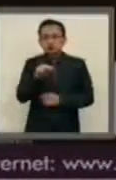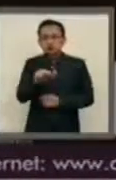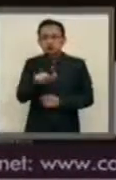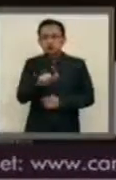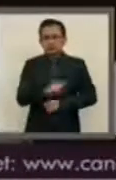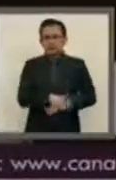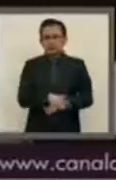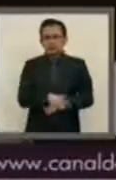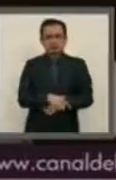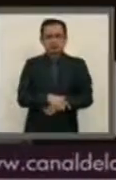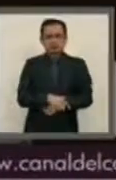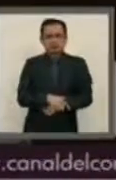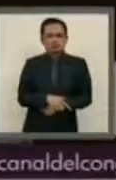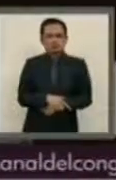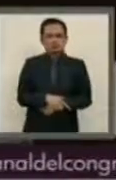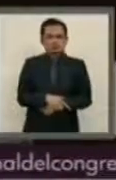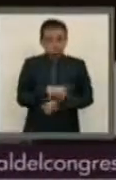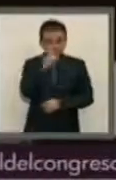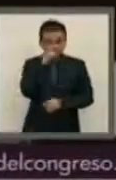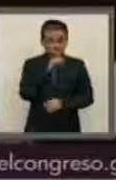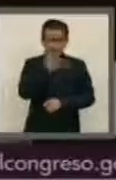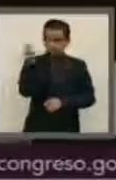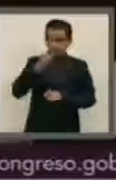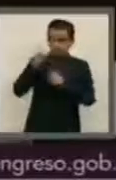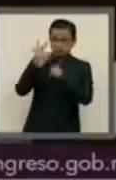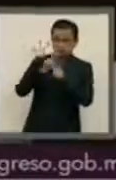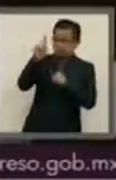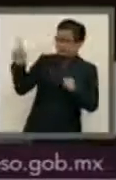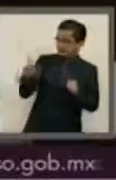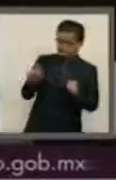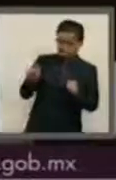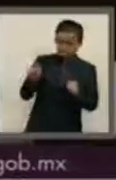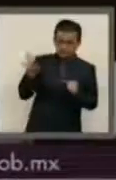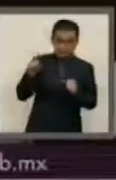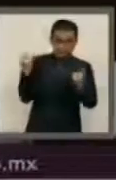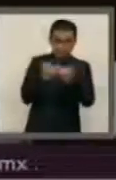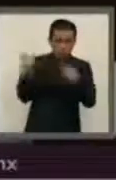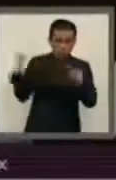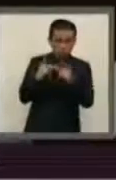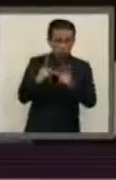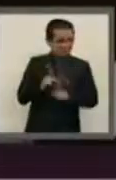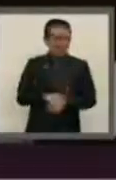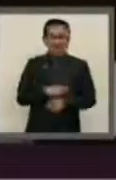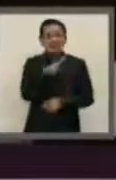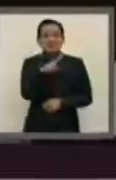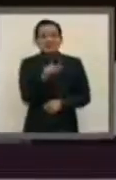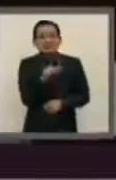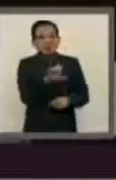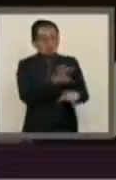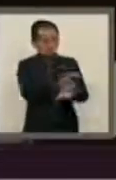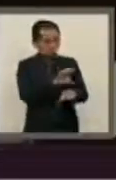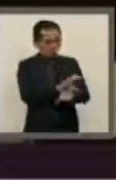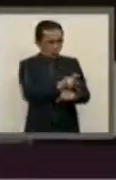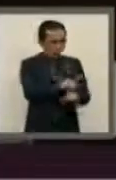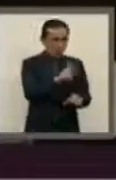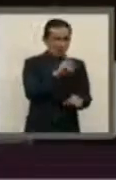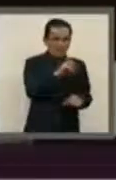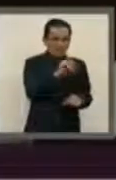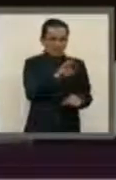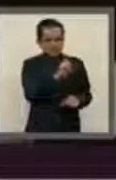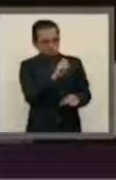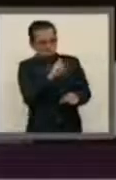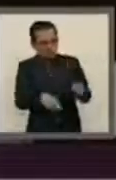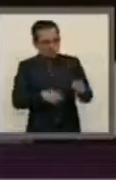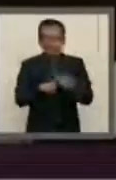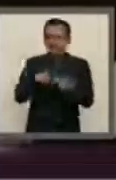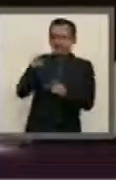2.186. En ningún país del mundo, ni en Colombia con Pablo Escobar, ni en Siria, se ha llegado a todo